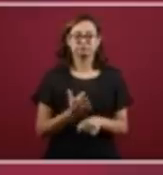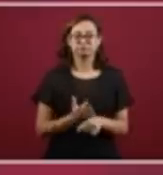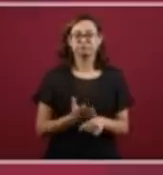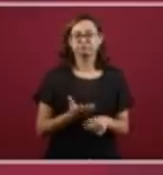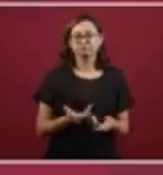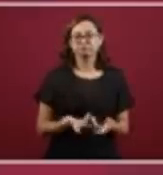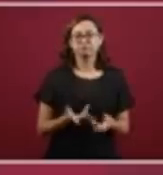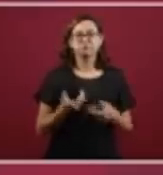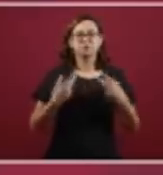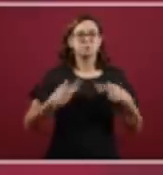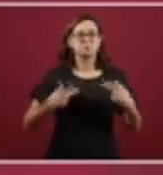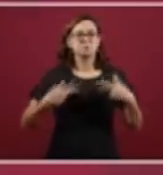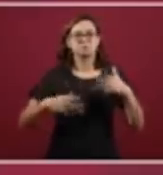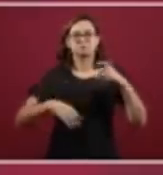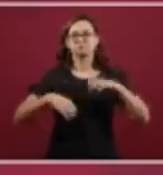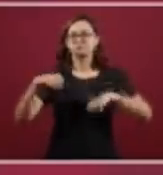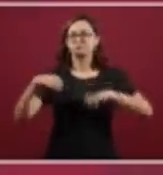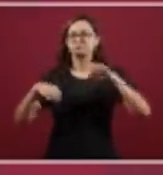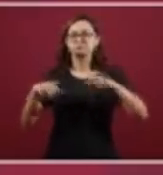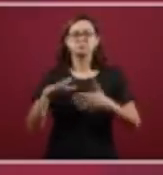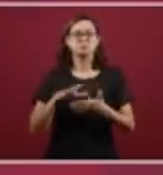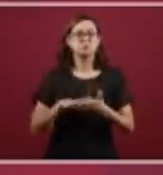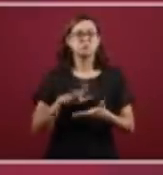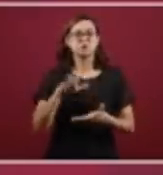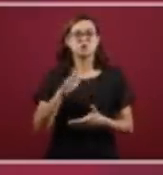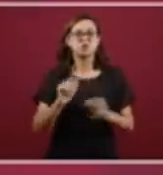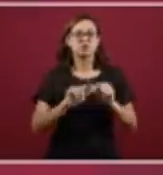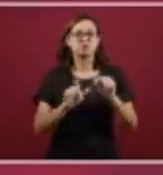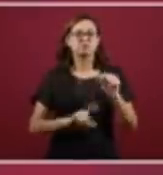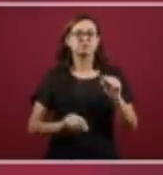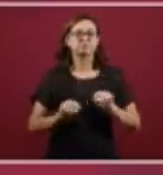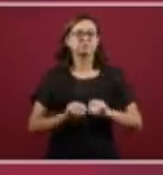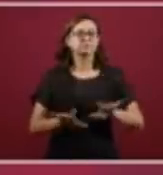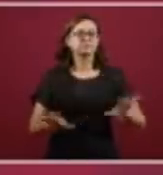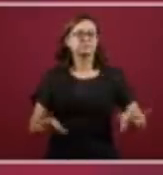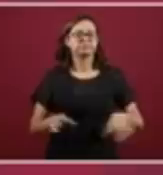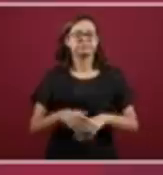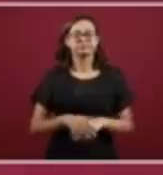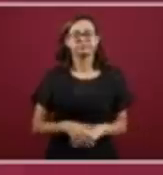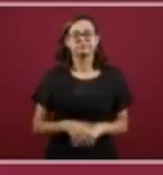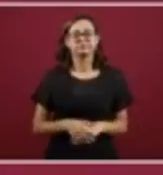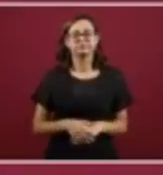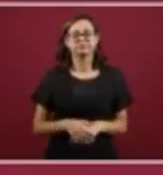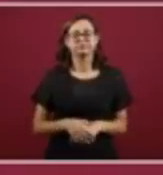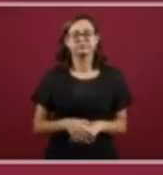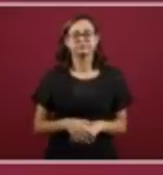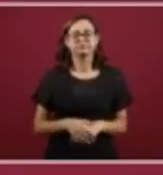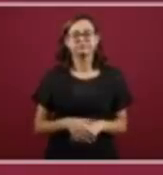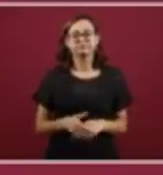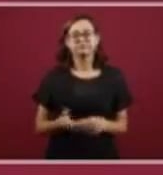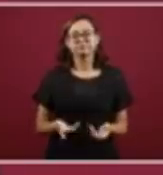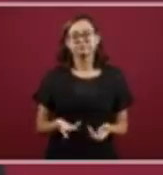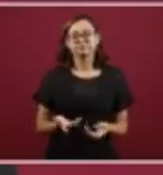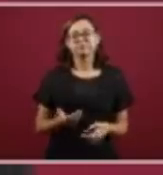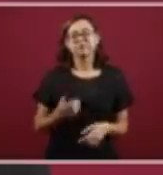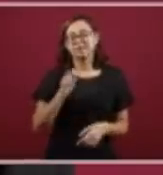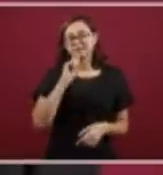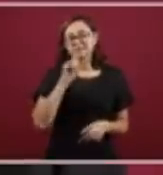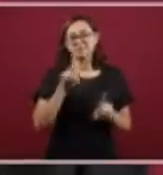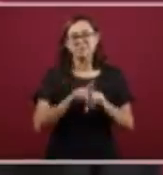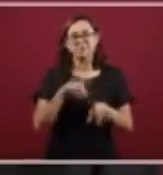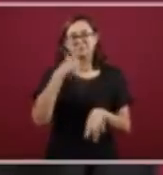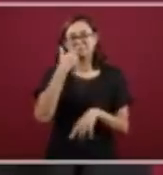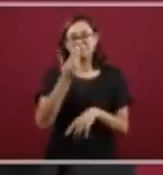mayoría de los adultos mayores del país. Aprovechamos para informarles a